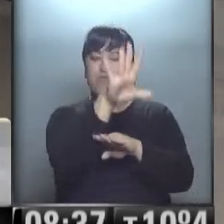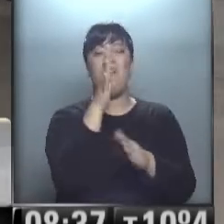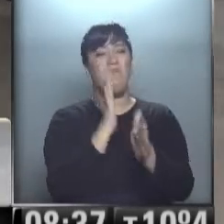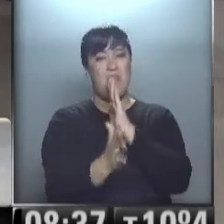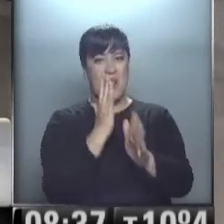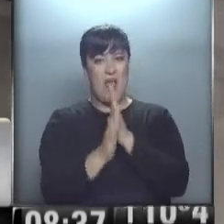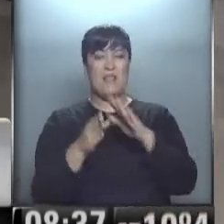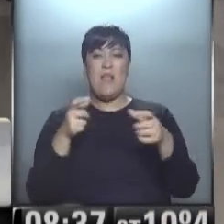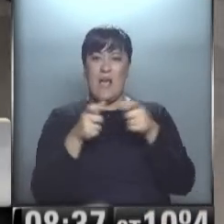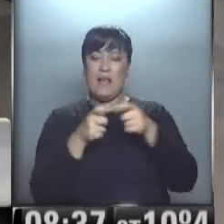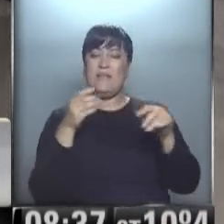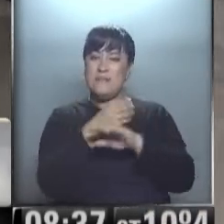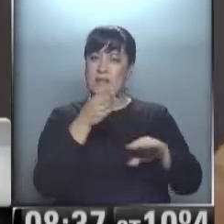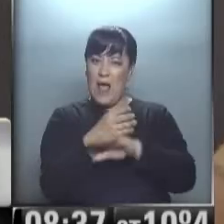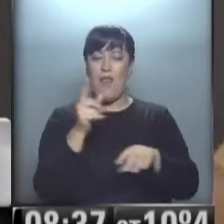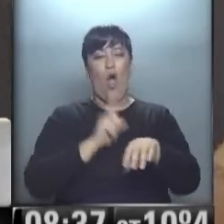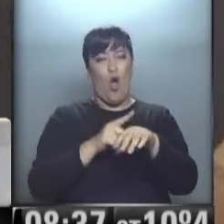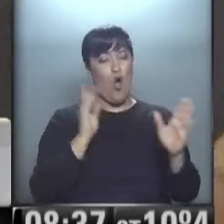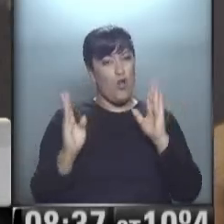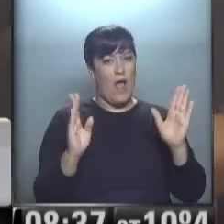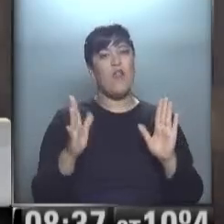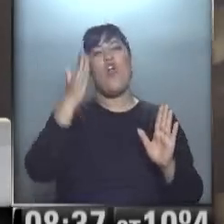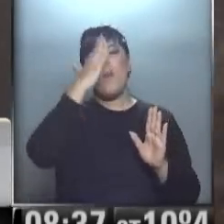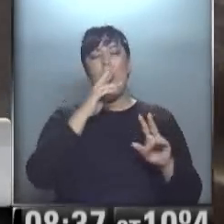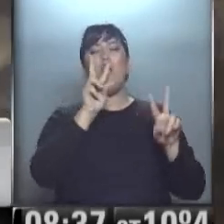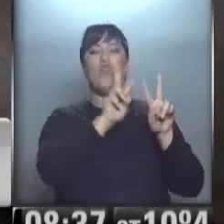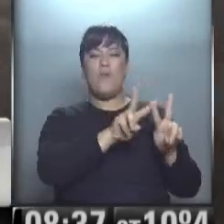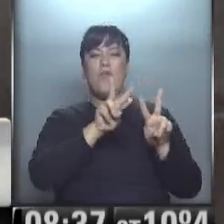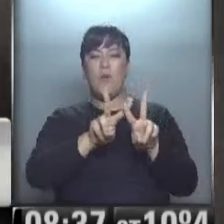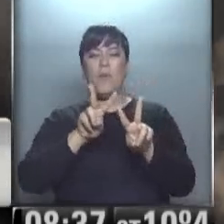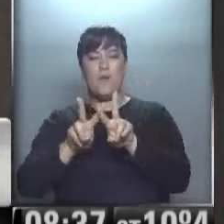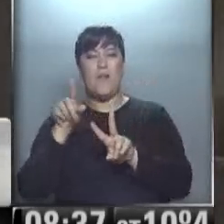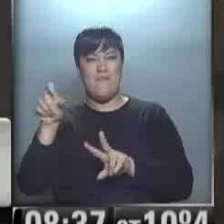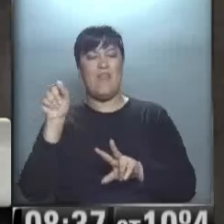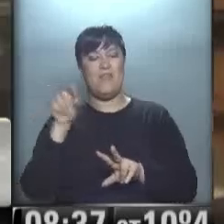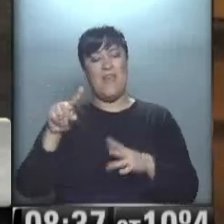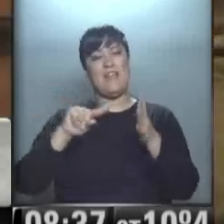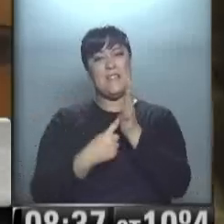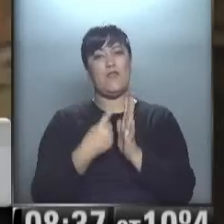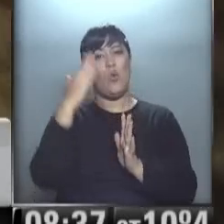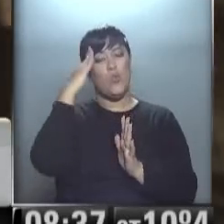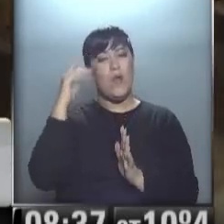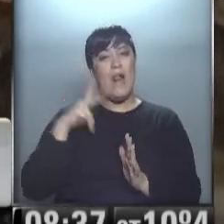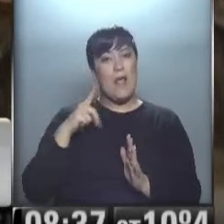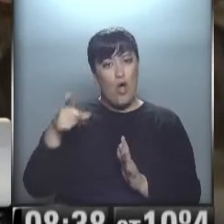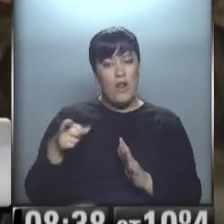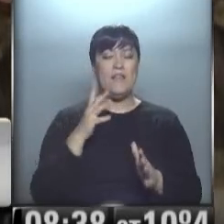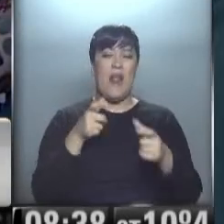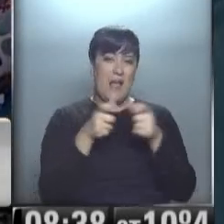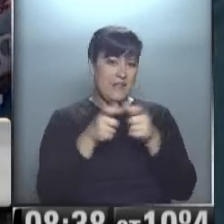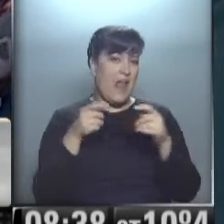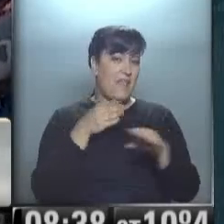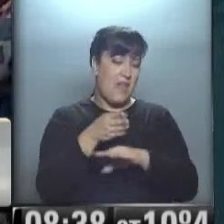gratuita en un par de horarios, pero en eso te pido que te informes en la página del Centro Cultural Recoleta, con entrada libre y gratuita. En estos